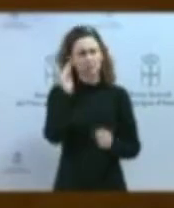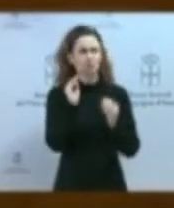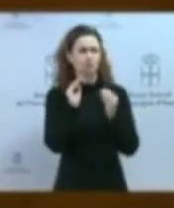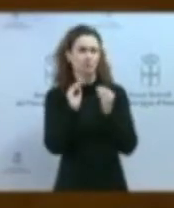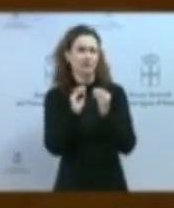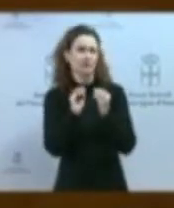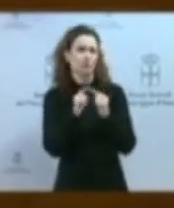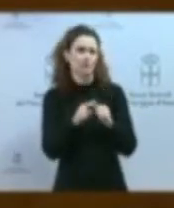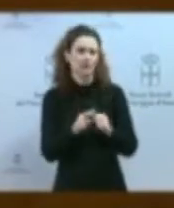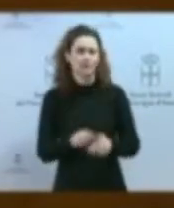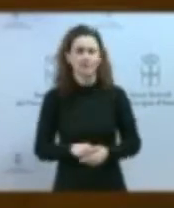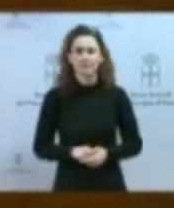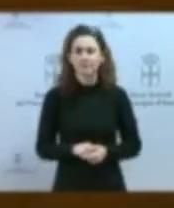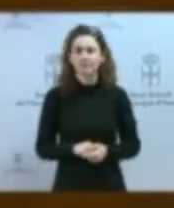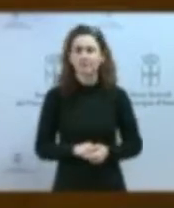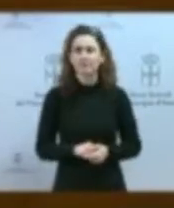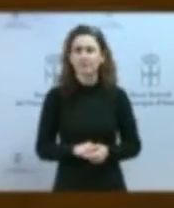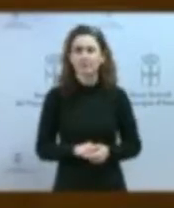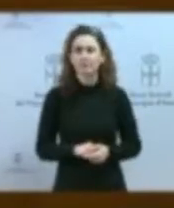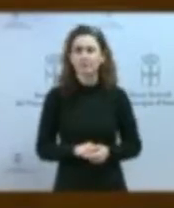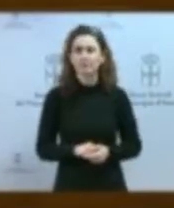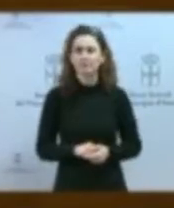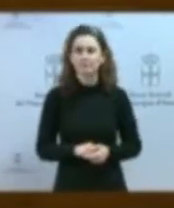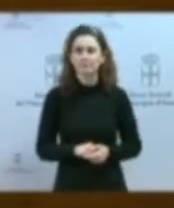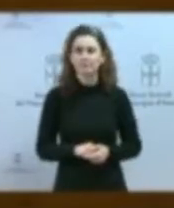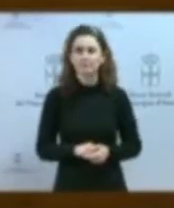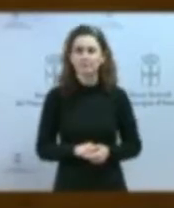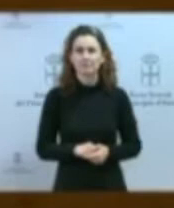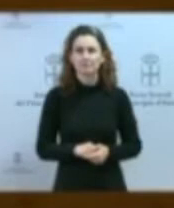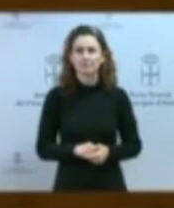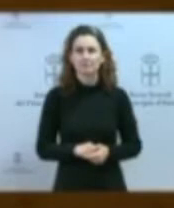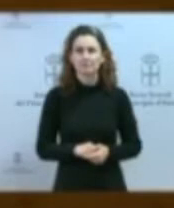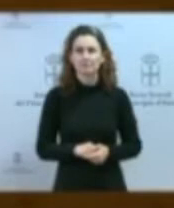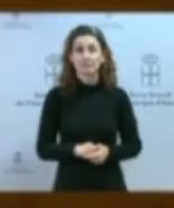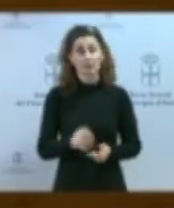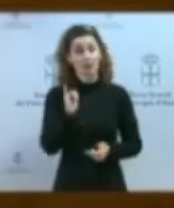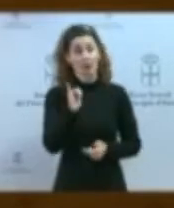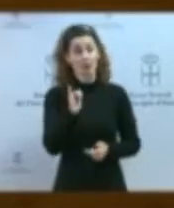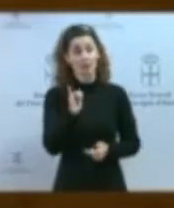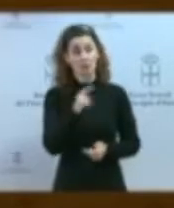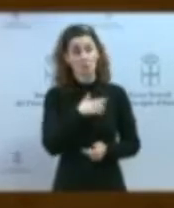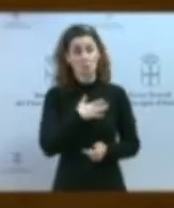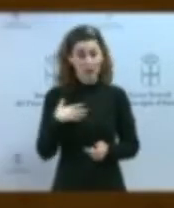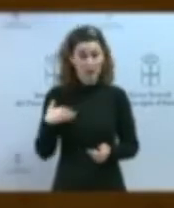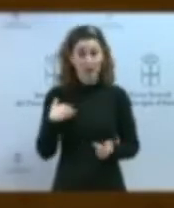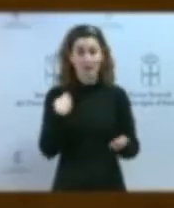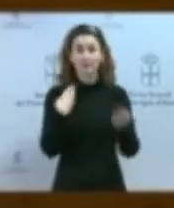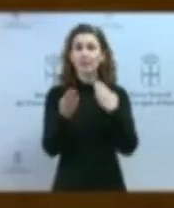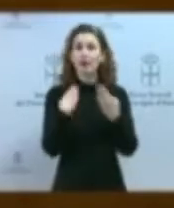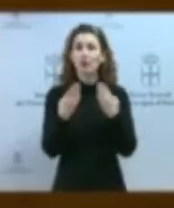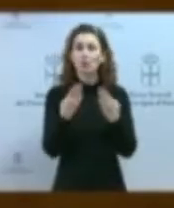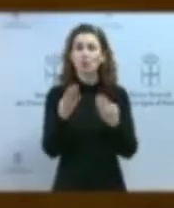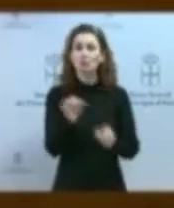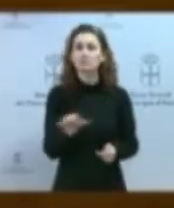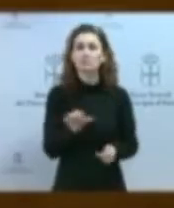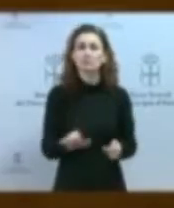Creemos que también ha habido una disposición al diálogo durante estas semanas, un diálogo